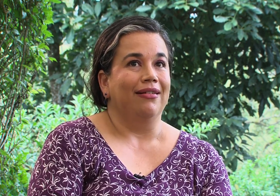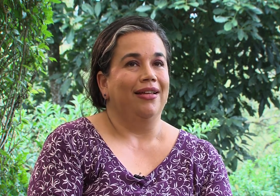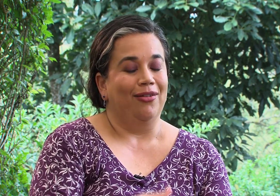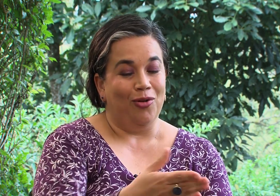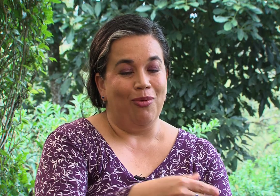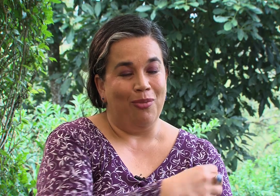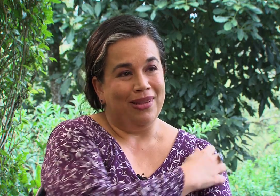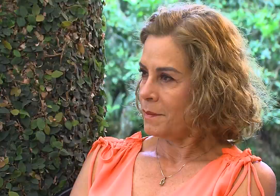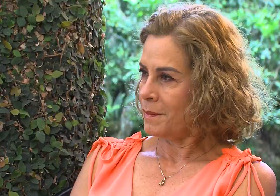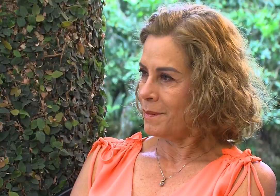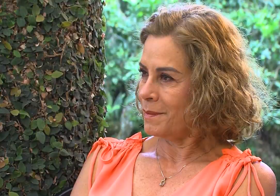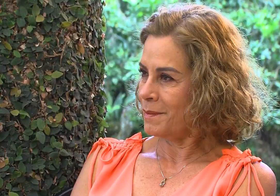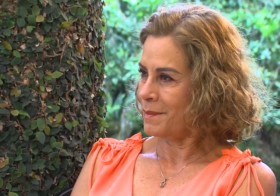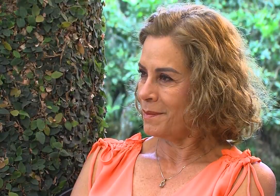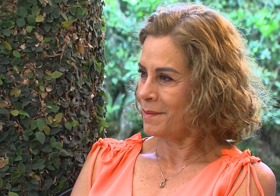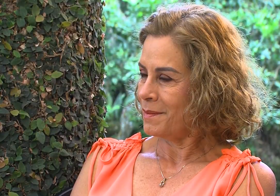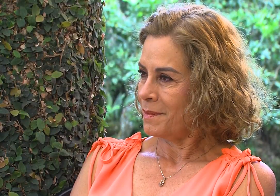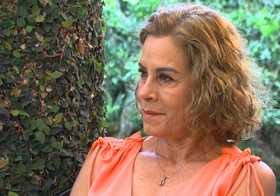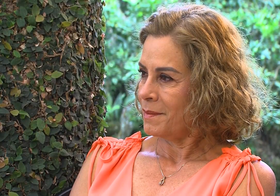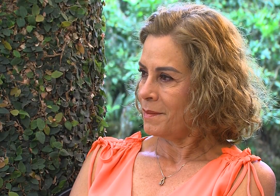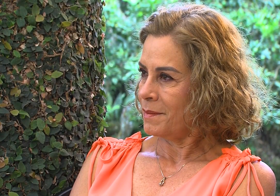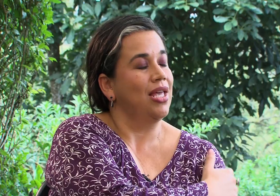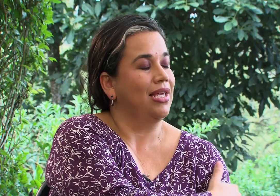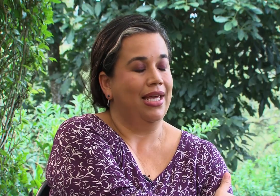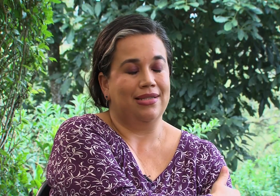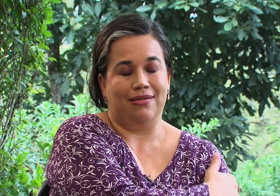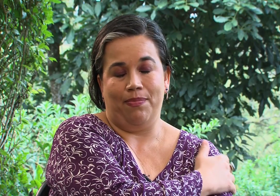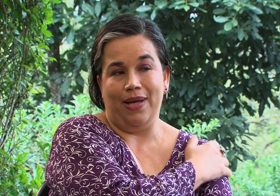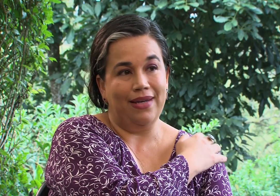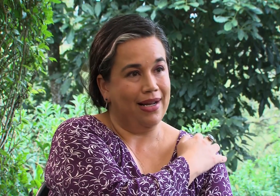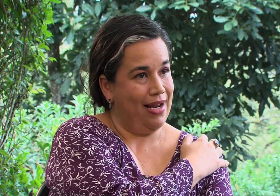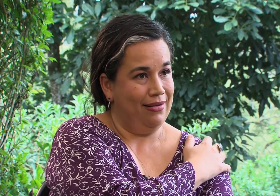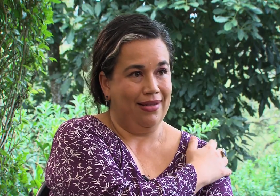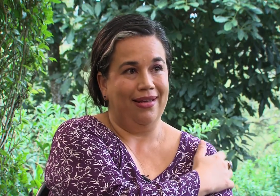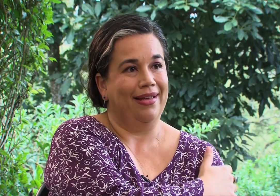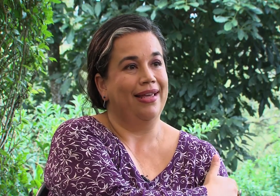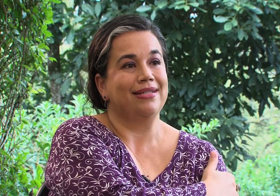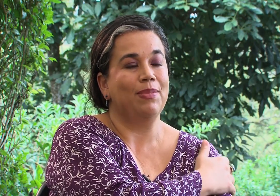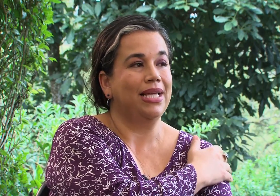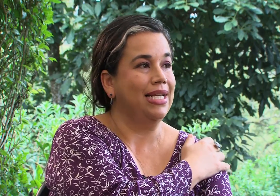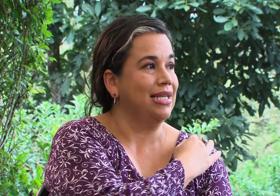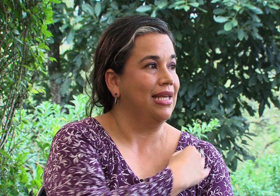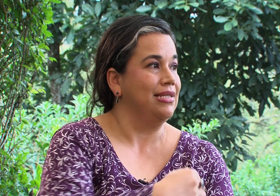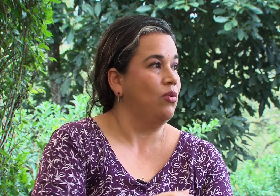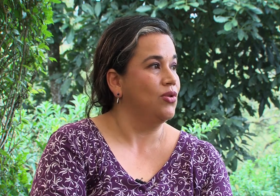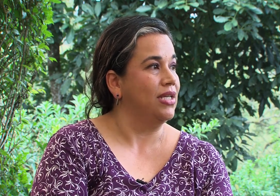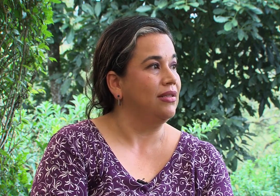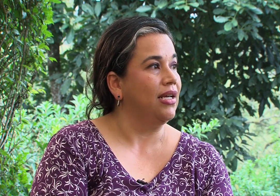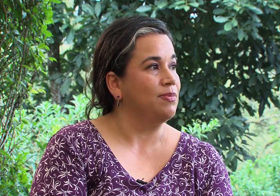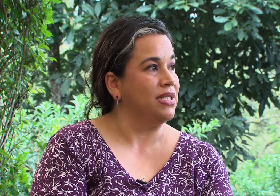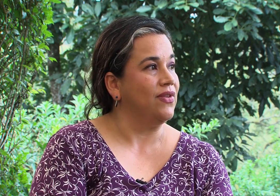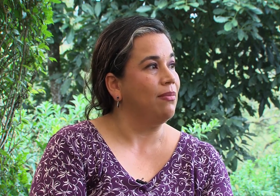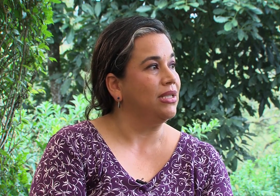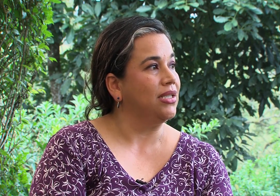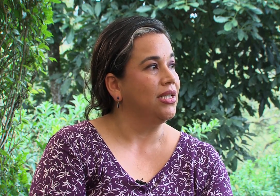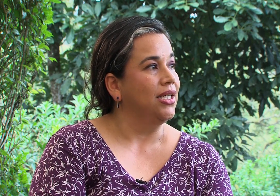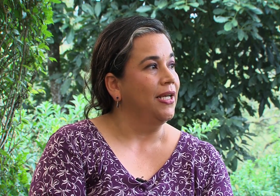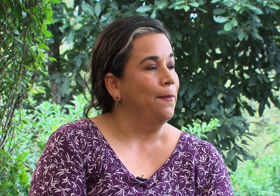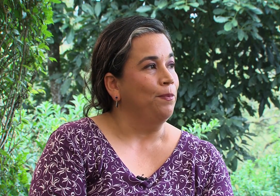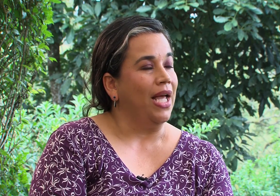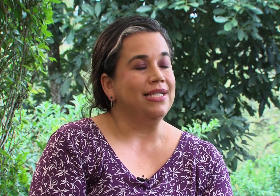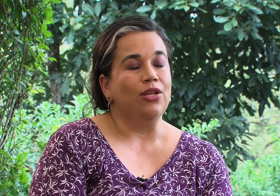claramente, y como comentábamos ahora fuera de cámaras, en una sociedad que es patriarcal, que es capitalista y que es adultocéntrica